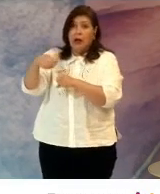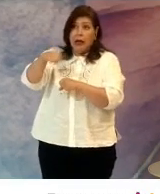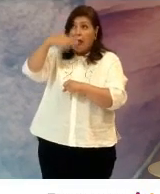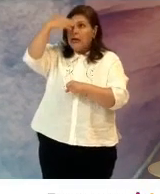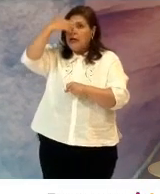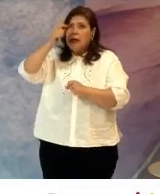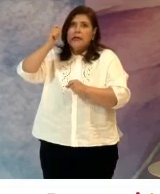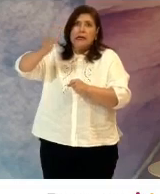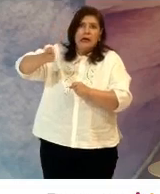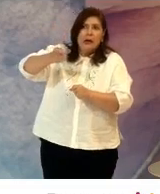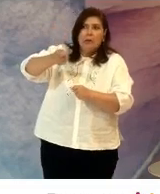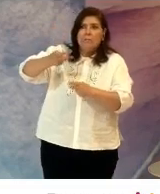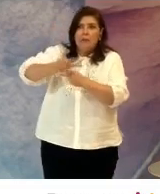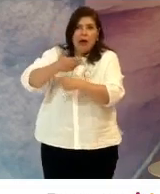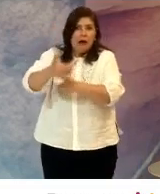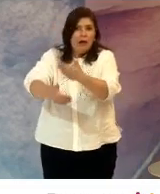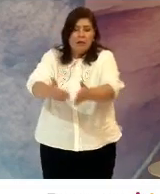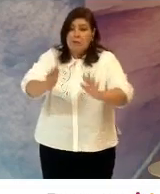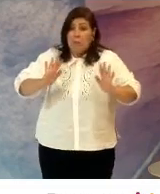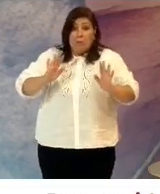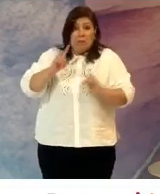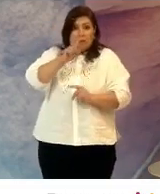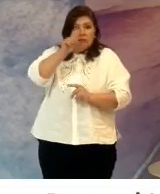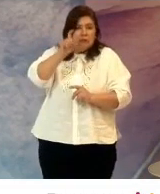y todos estaban